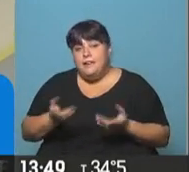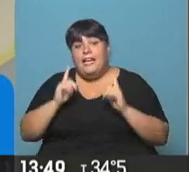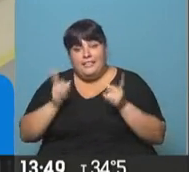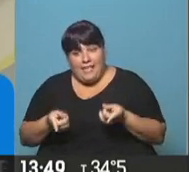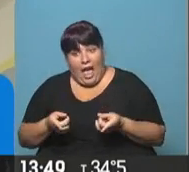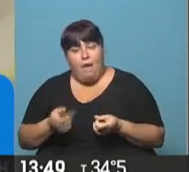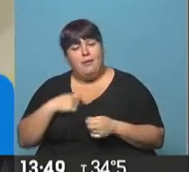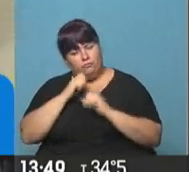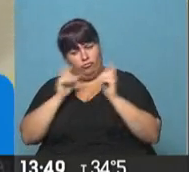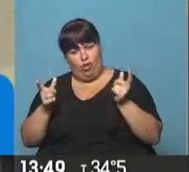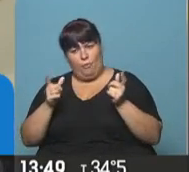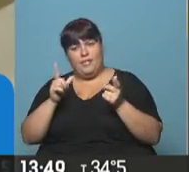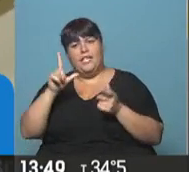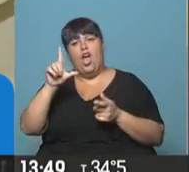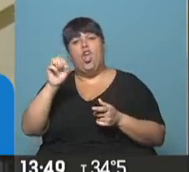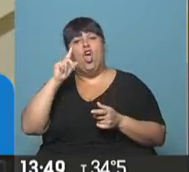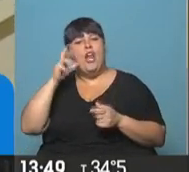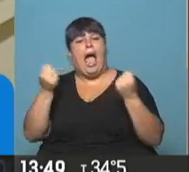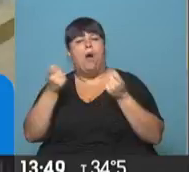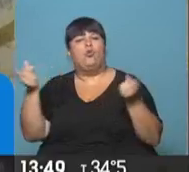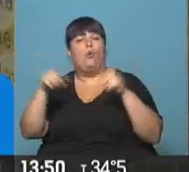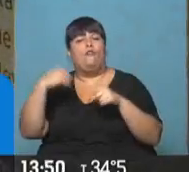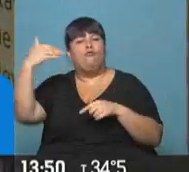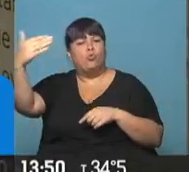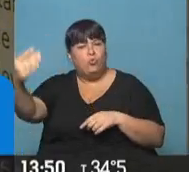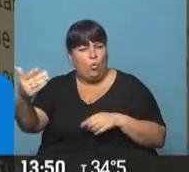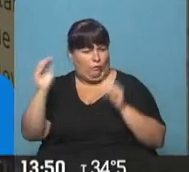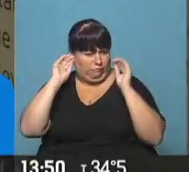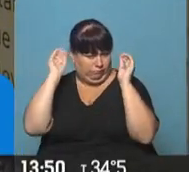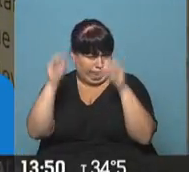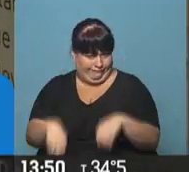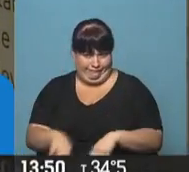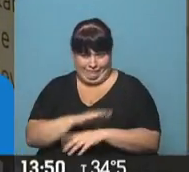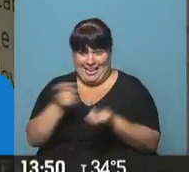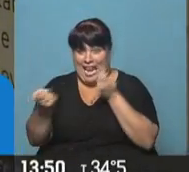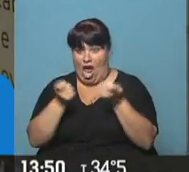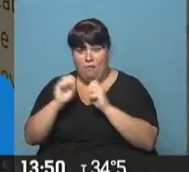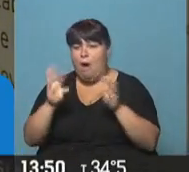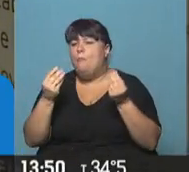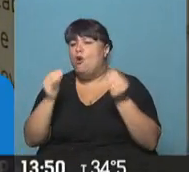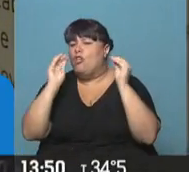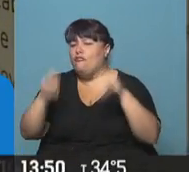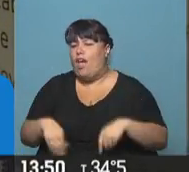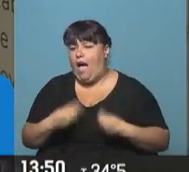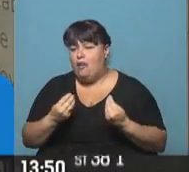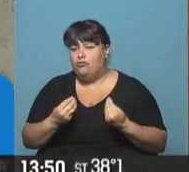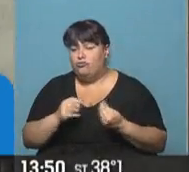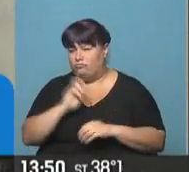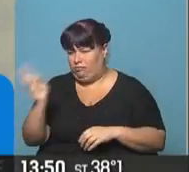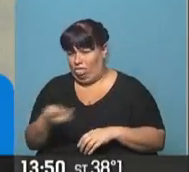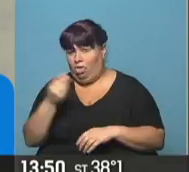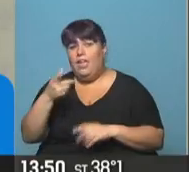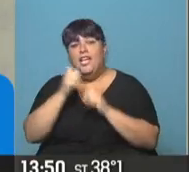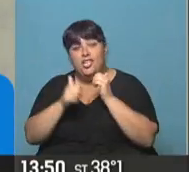También me llamó la atención el DeLorean, el auto de Volver al Futuro, que fue un fracaso comercial. ¿Por qué fue un fracaso comercial? Bueno, todas